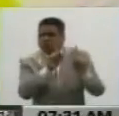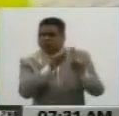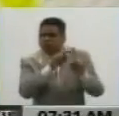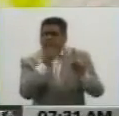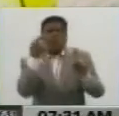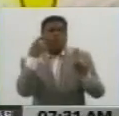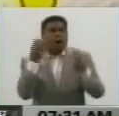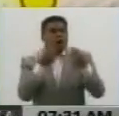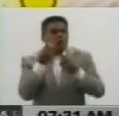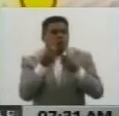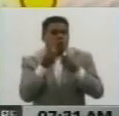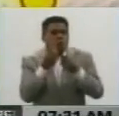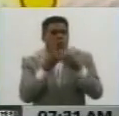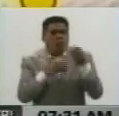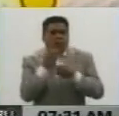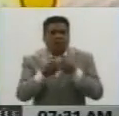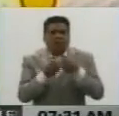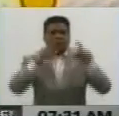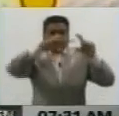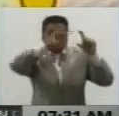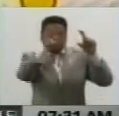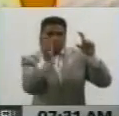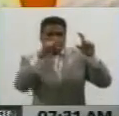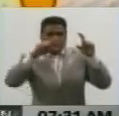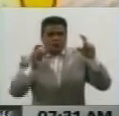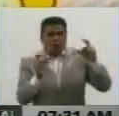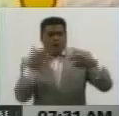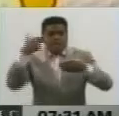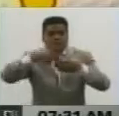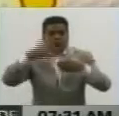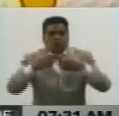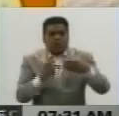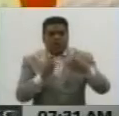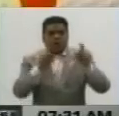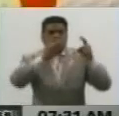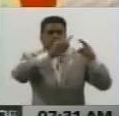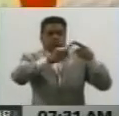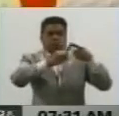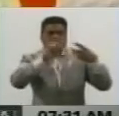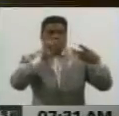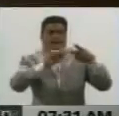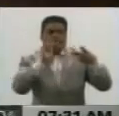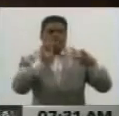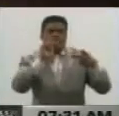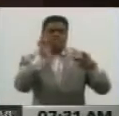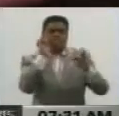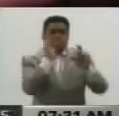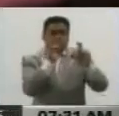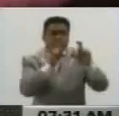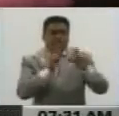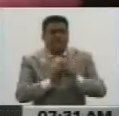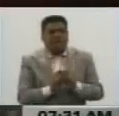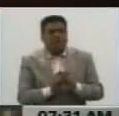acá, de lo petrolero con lo minero y más allá lo social, lo económico.